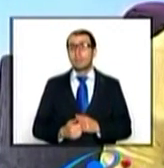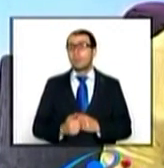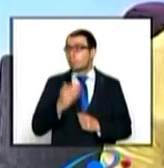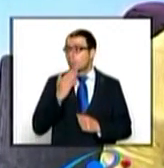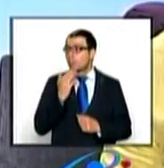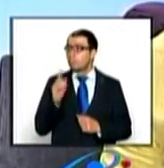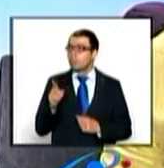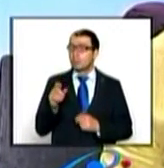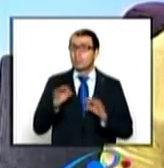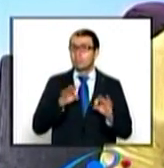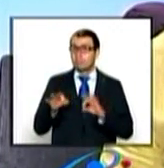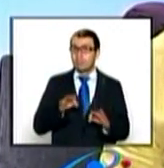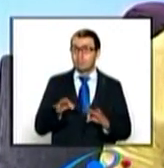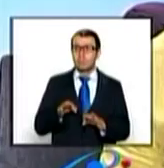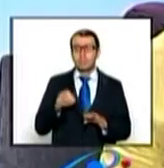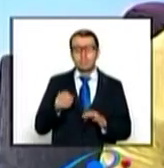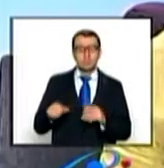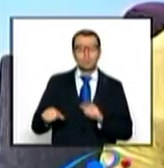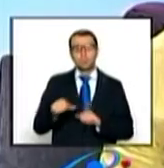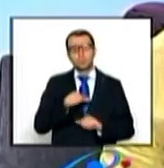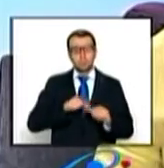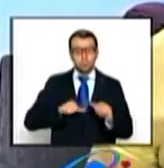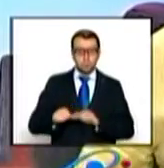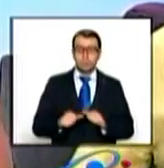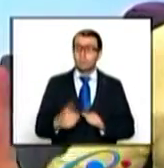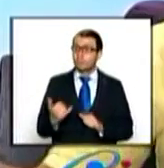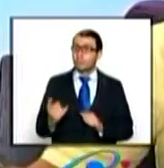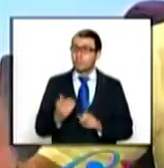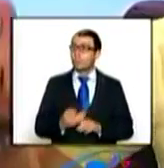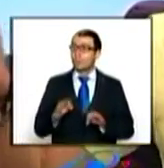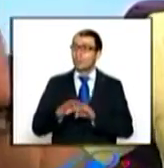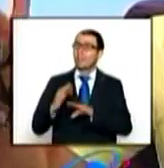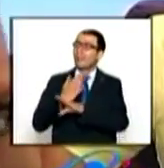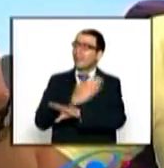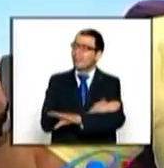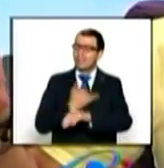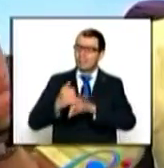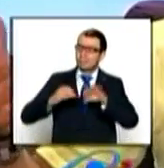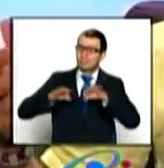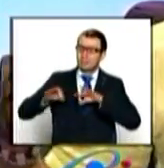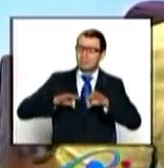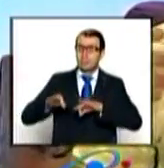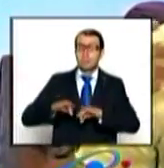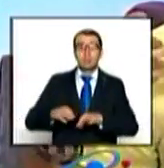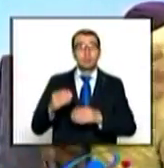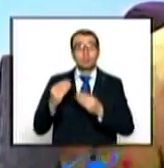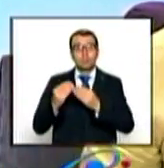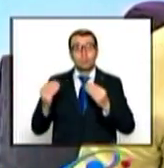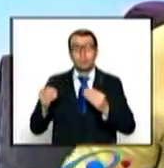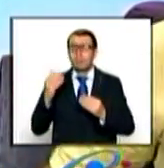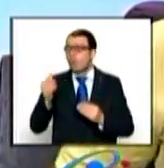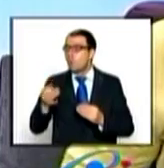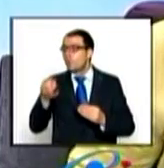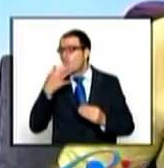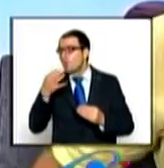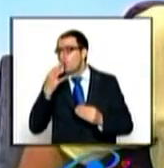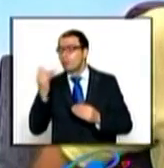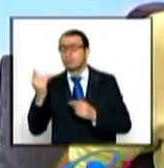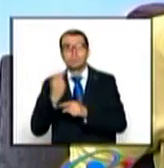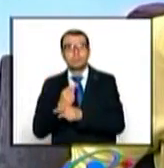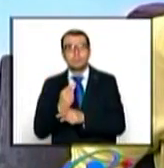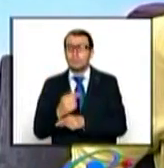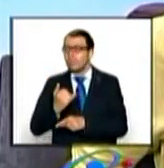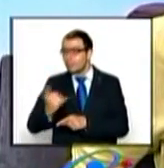de ese sustituto importante. Y ahora que veamos esos abuelos con una cantidad de medicamentos, de buena fe ustedes le mandan a las